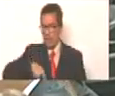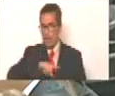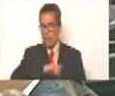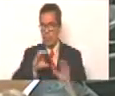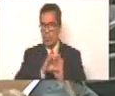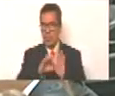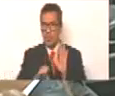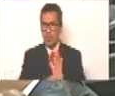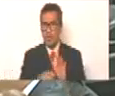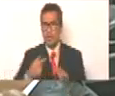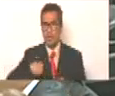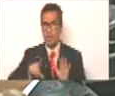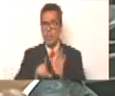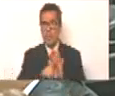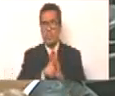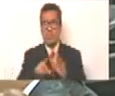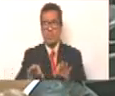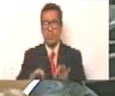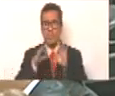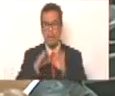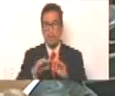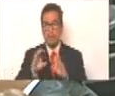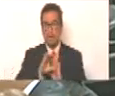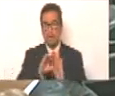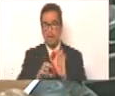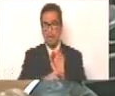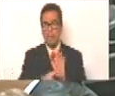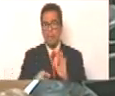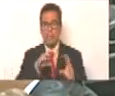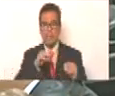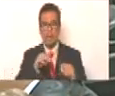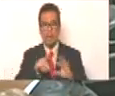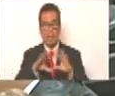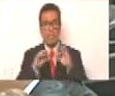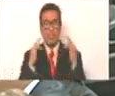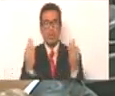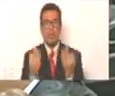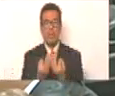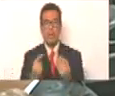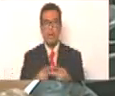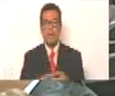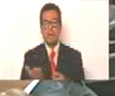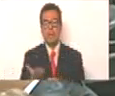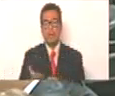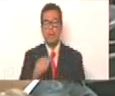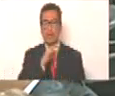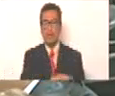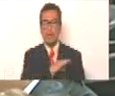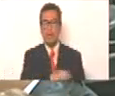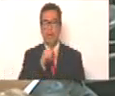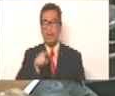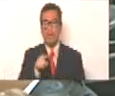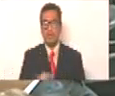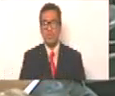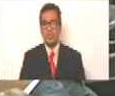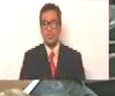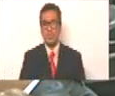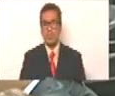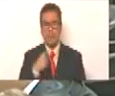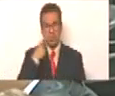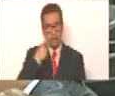leyes, en especial en nuestro Código Civil, se habla de la familia como el núcleo fundamental de la sociedad, y a ellos lo que debemos de abocarnos, a la protección